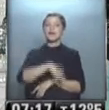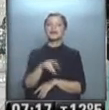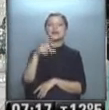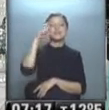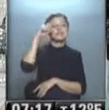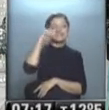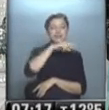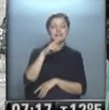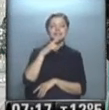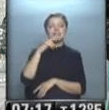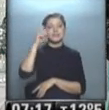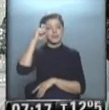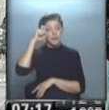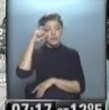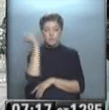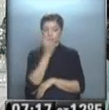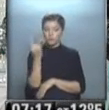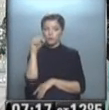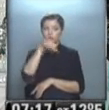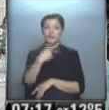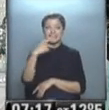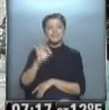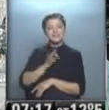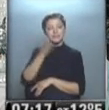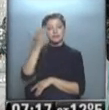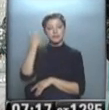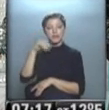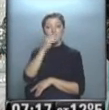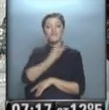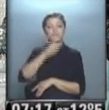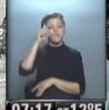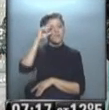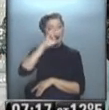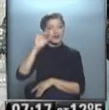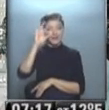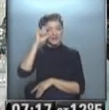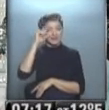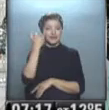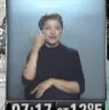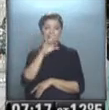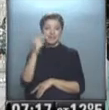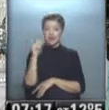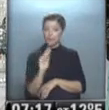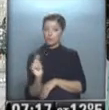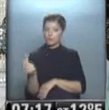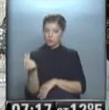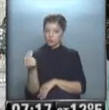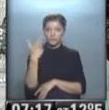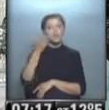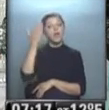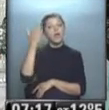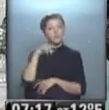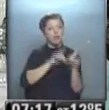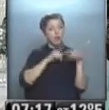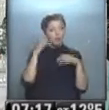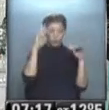se cumplieron tres años del asesinato de mariano ferreyra ayer domingo hubo homenajes y van a continuar en el día